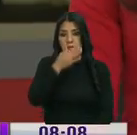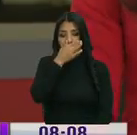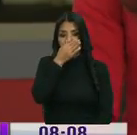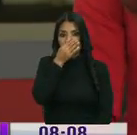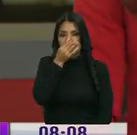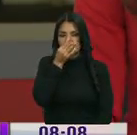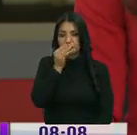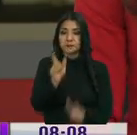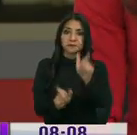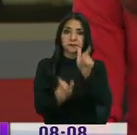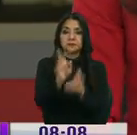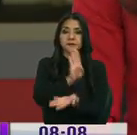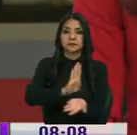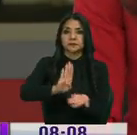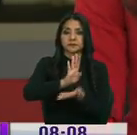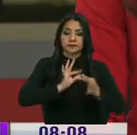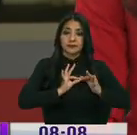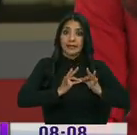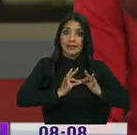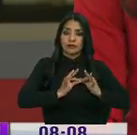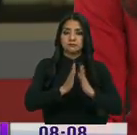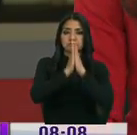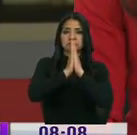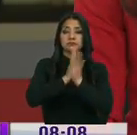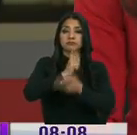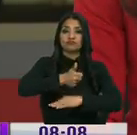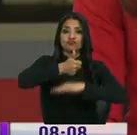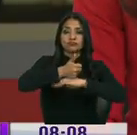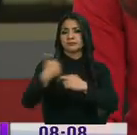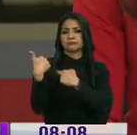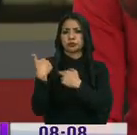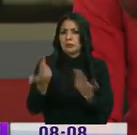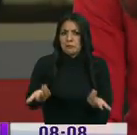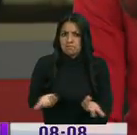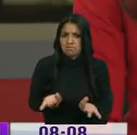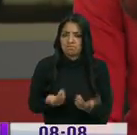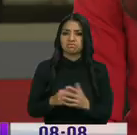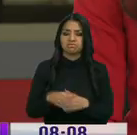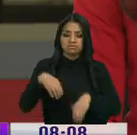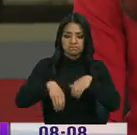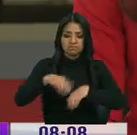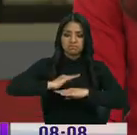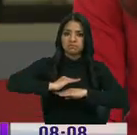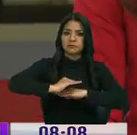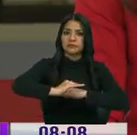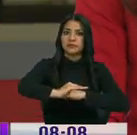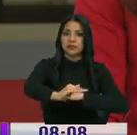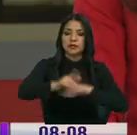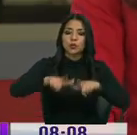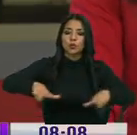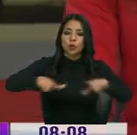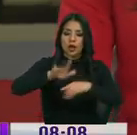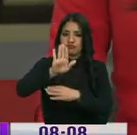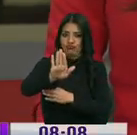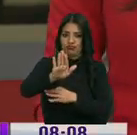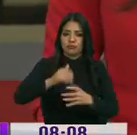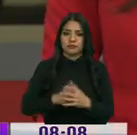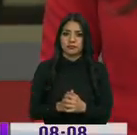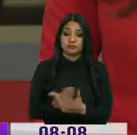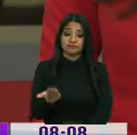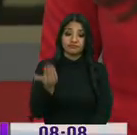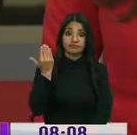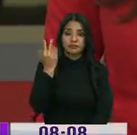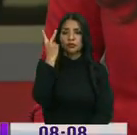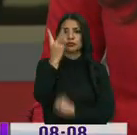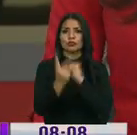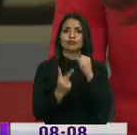moradores del sector de calderón solicita a las autoridades competentes la colocación de adoquinado en una de las vías de la zona hace más de dos